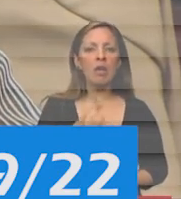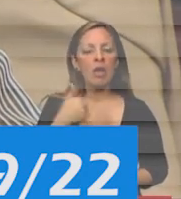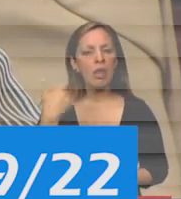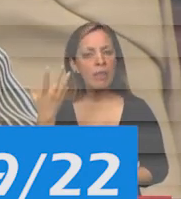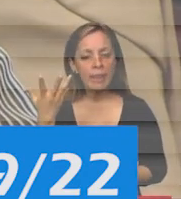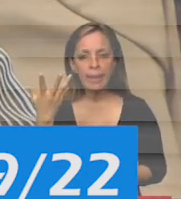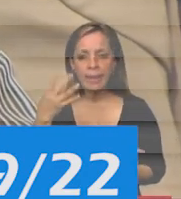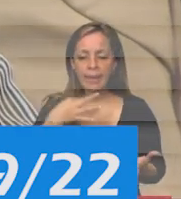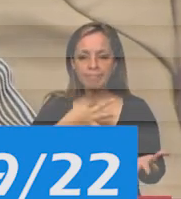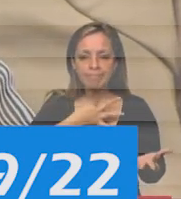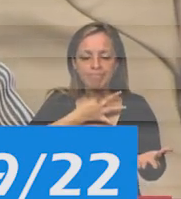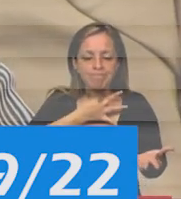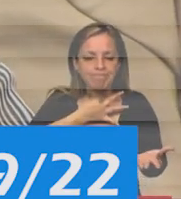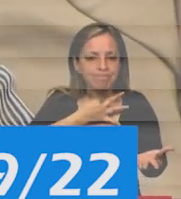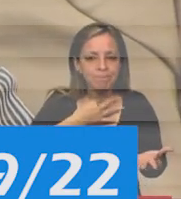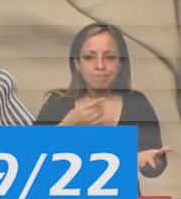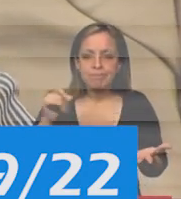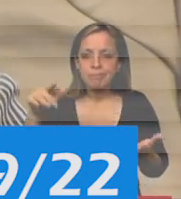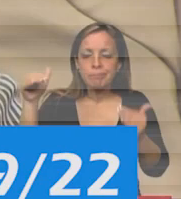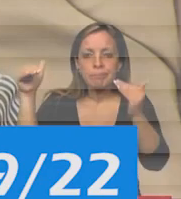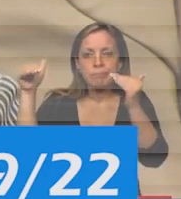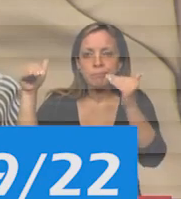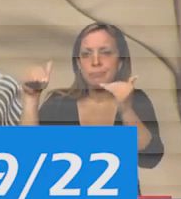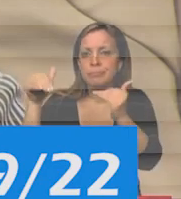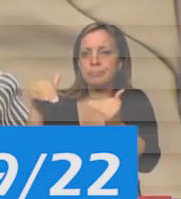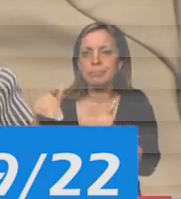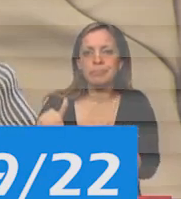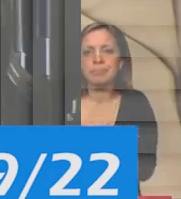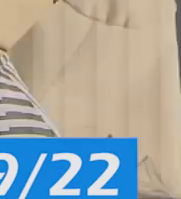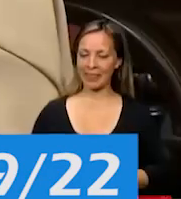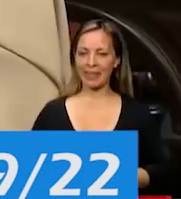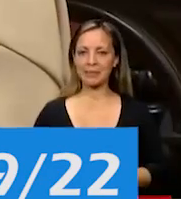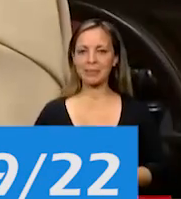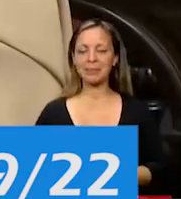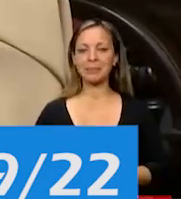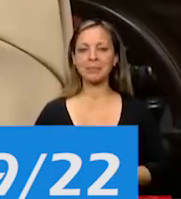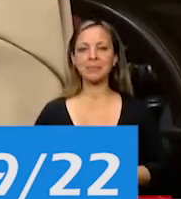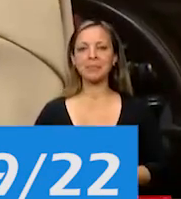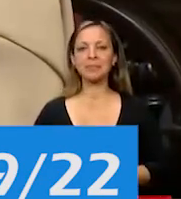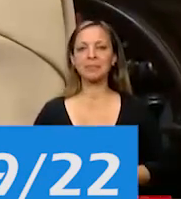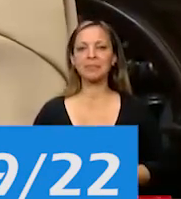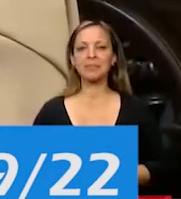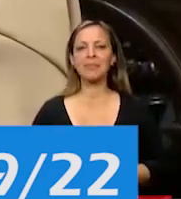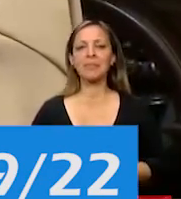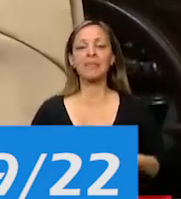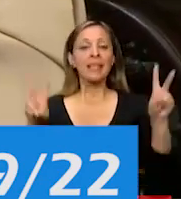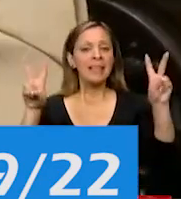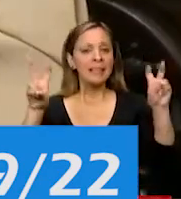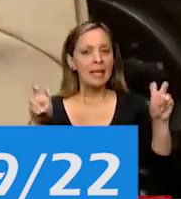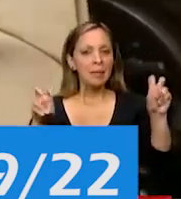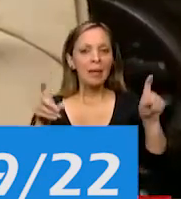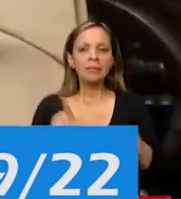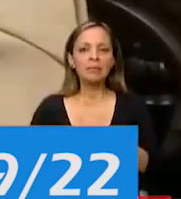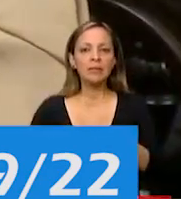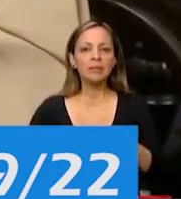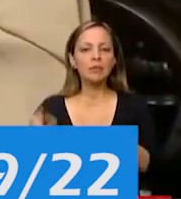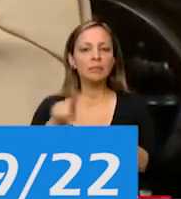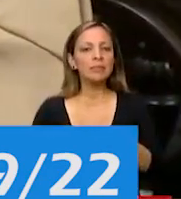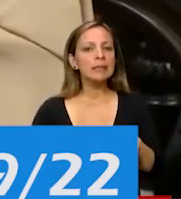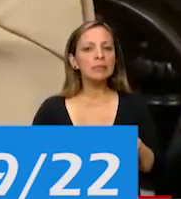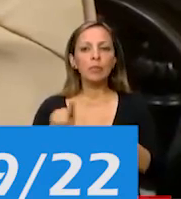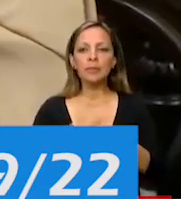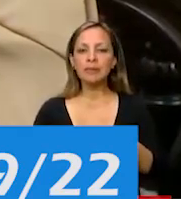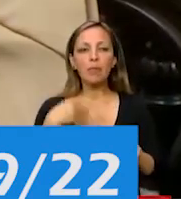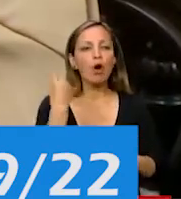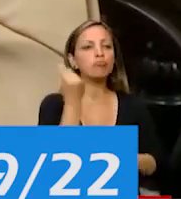carcome su calidad de vida y su proyección de futuro. El tema es recurrente, cada